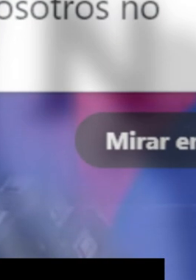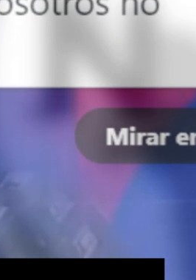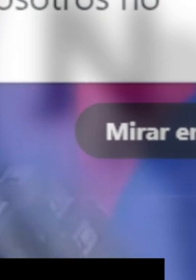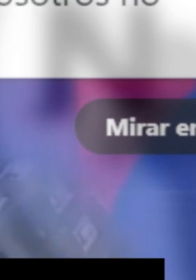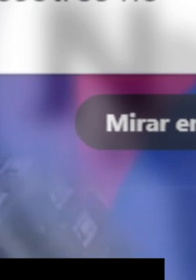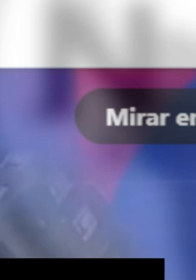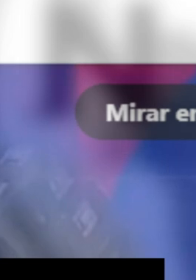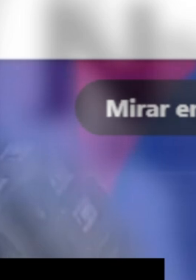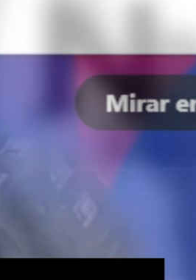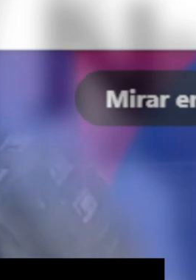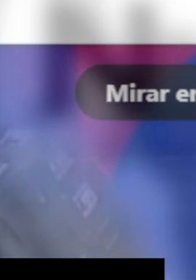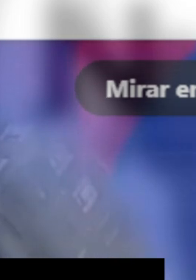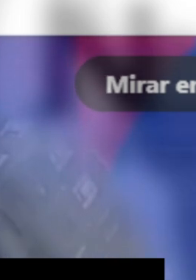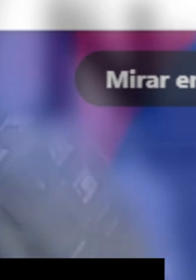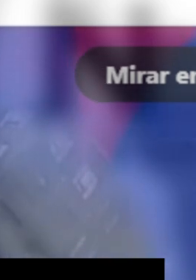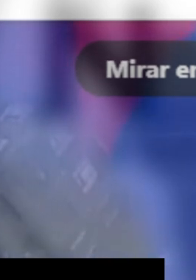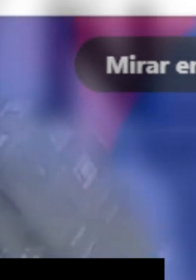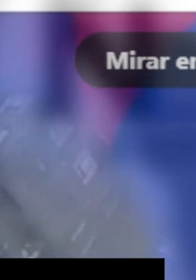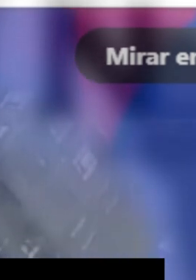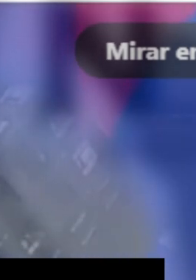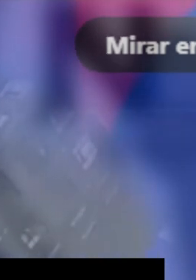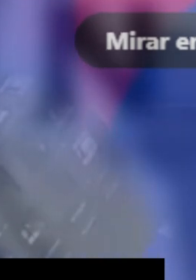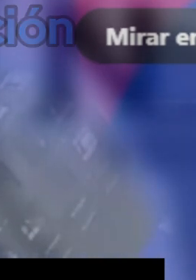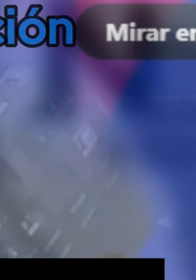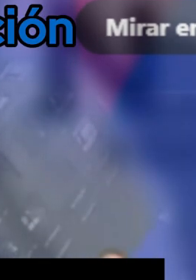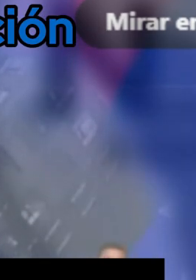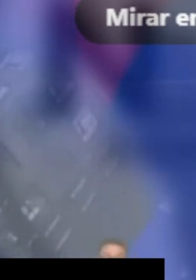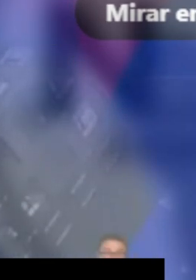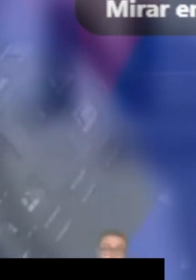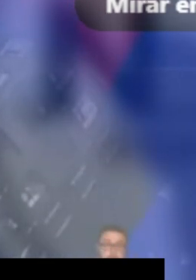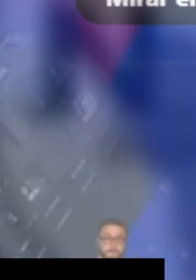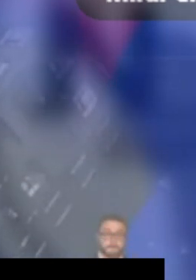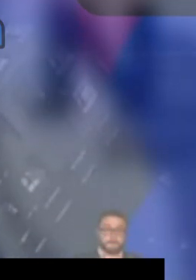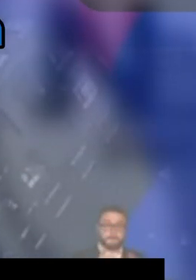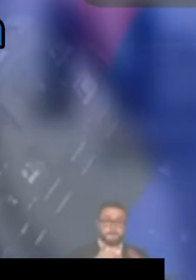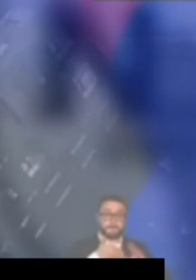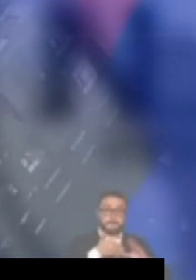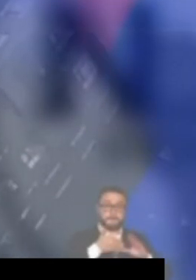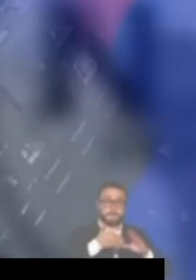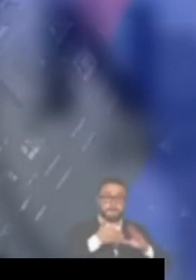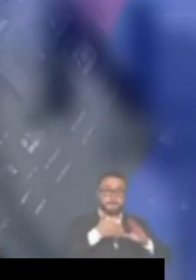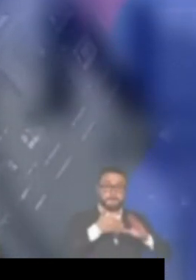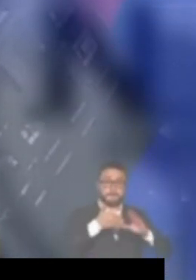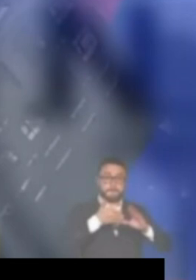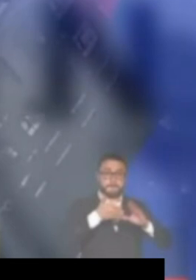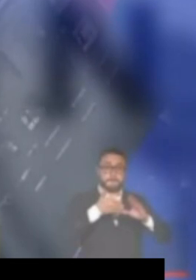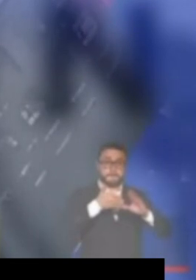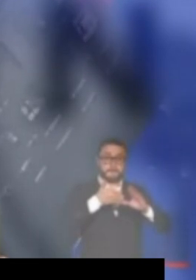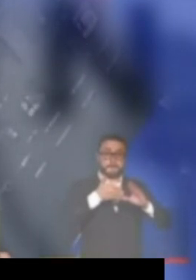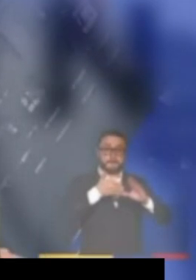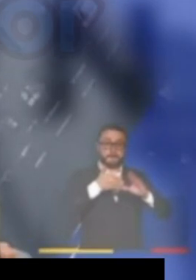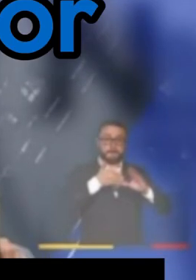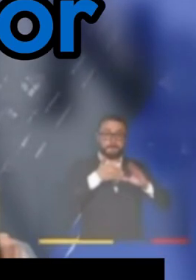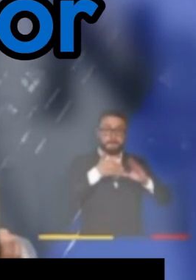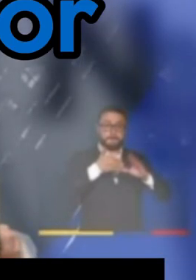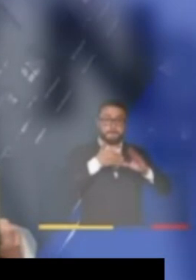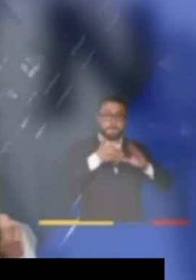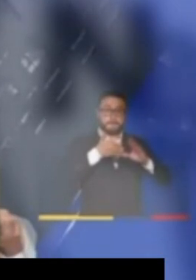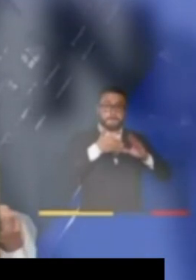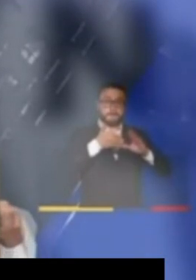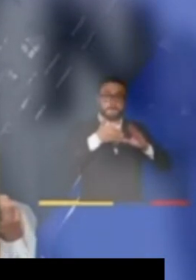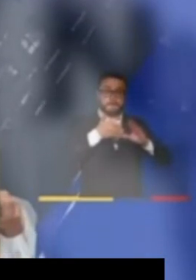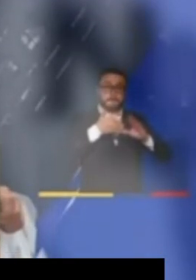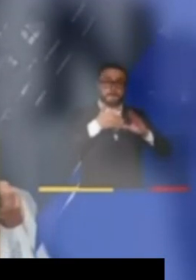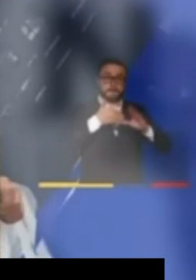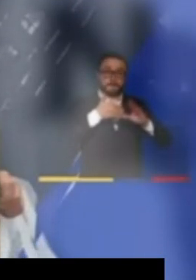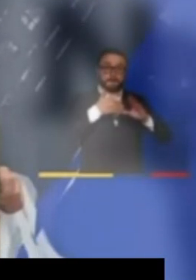maquinaria corrupta y sangrienta que nos ha conducido a ser una sociedad en vías de degradación, casi de extinción. Lo anterior contrasta por lo dicho por el relator